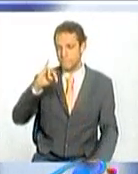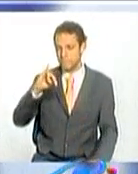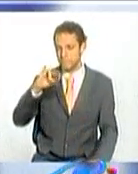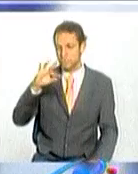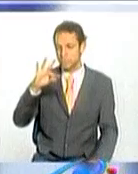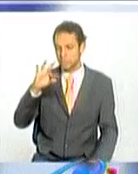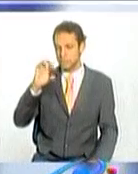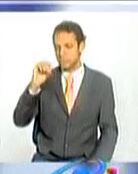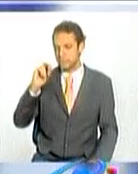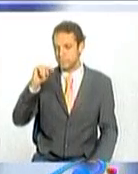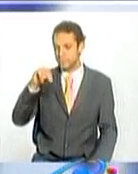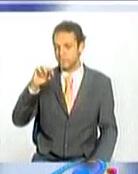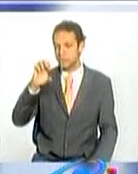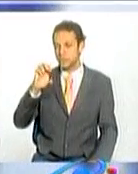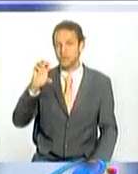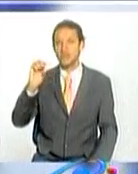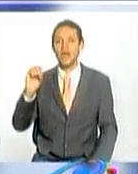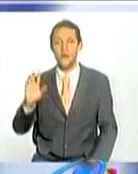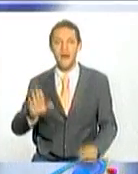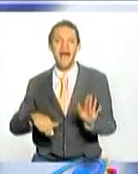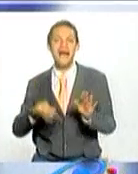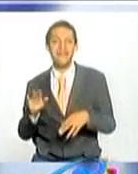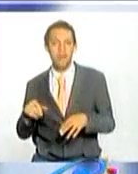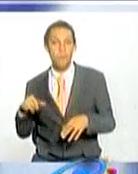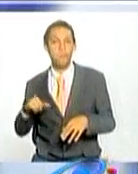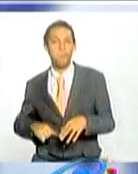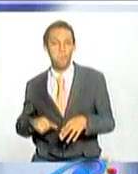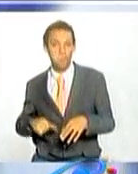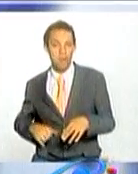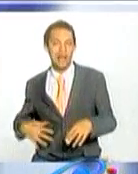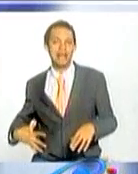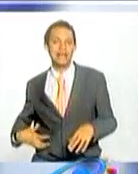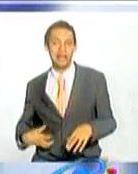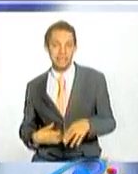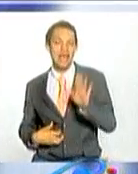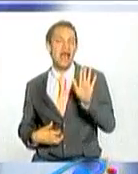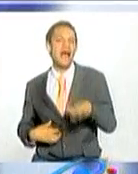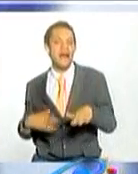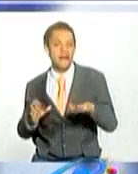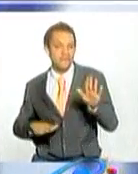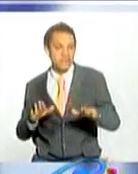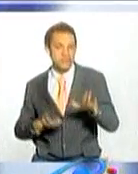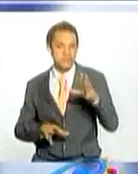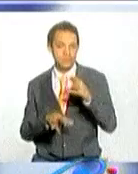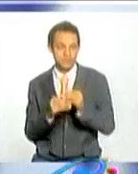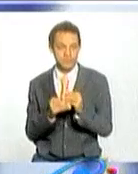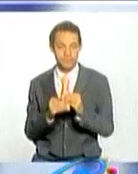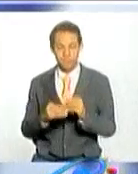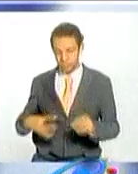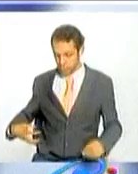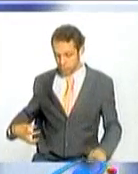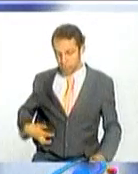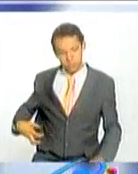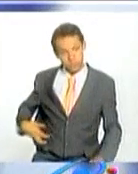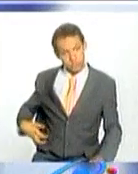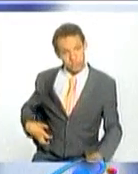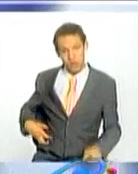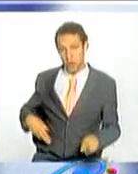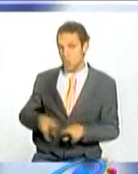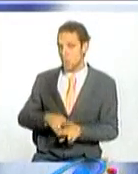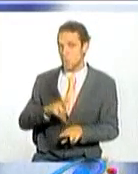un sitio donde se aloja muy frecuentemente el cáncer. ¿Sí? Entonces es un páncreas completamente